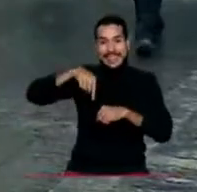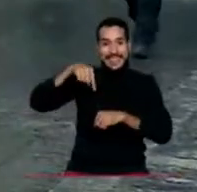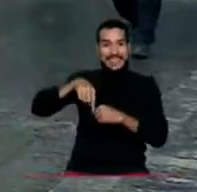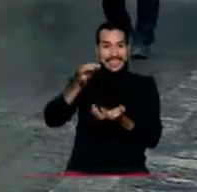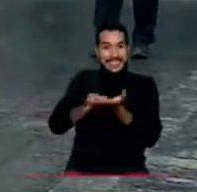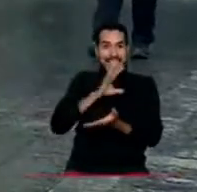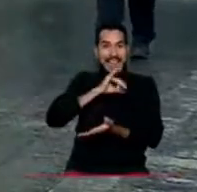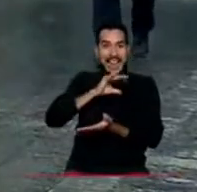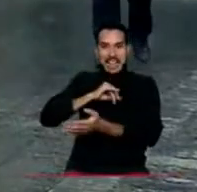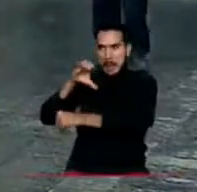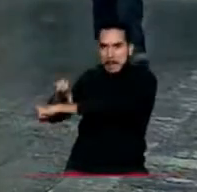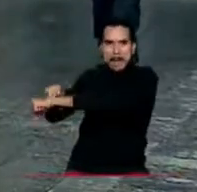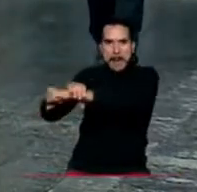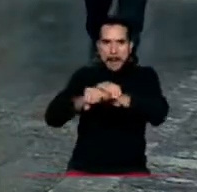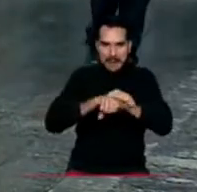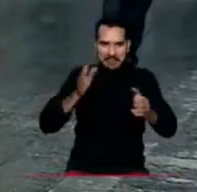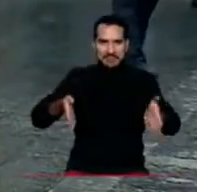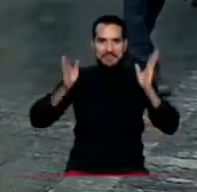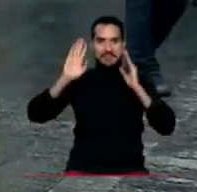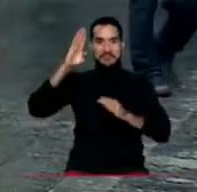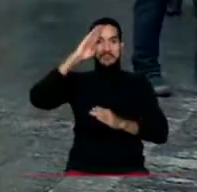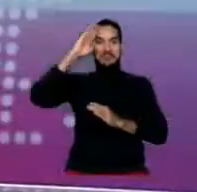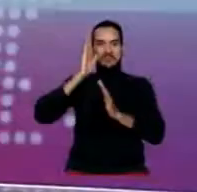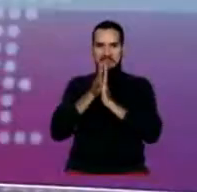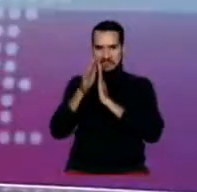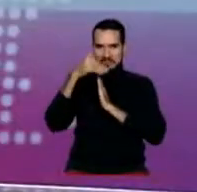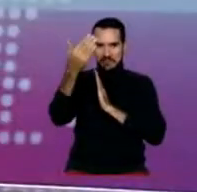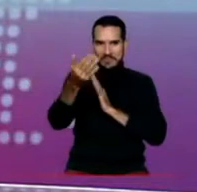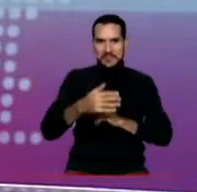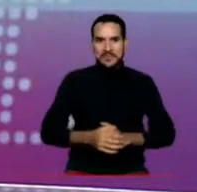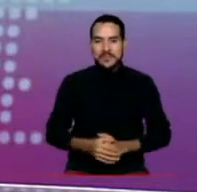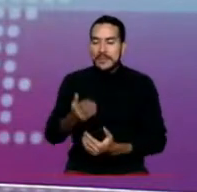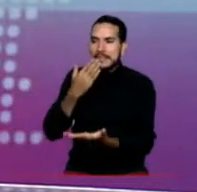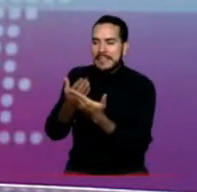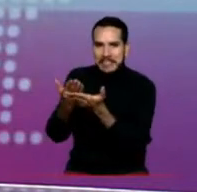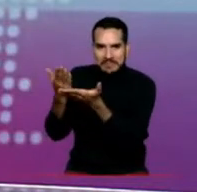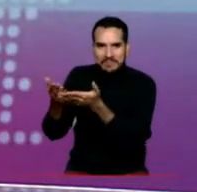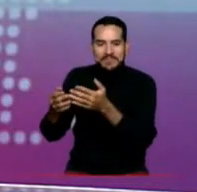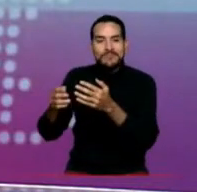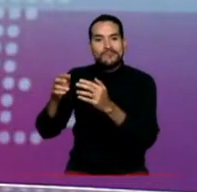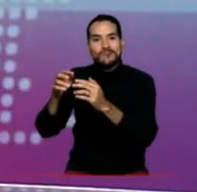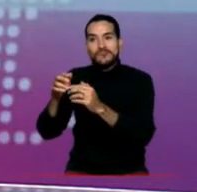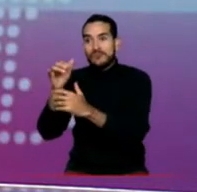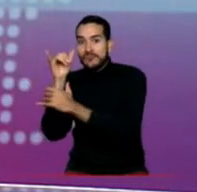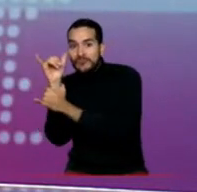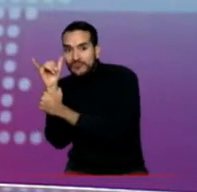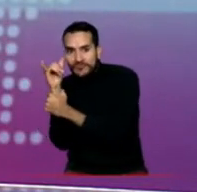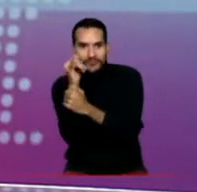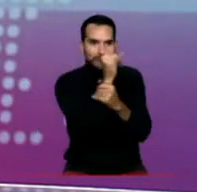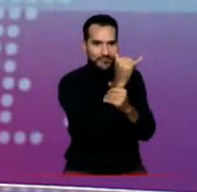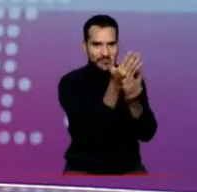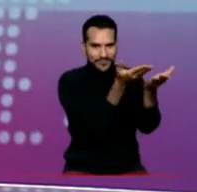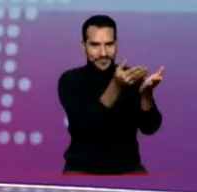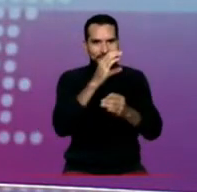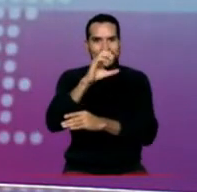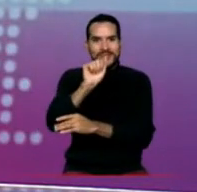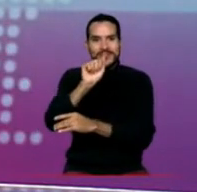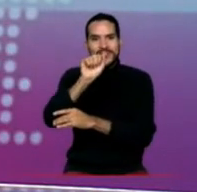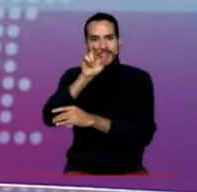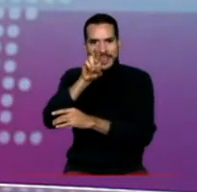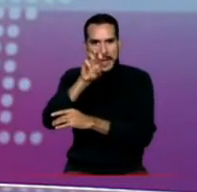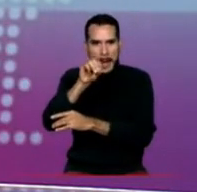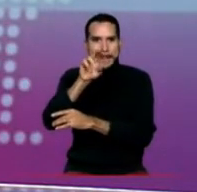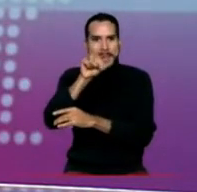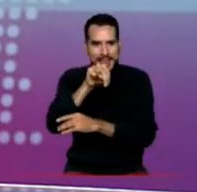los detalles desde el Comando de Policía Metropolitana. Gracias, John Alex. Cambiamos de señal. Ahora vamos donde está Carmen Alicia Sarmiento